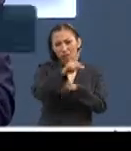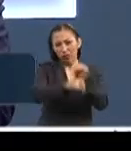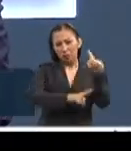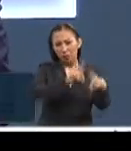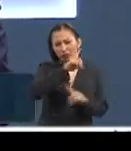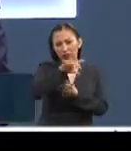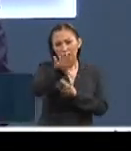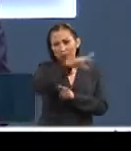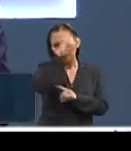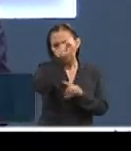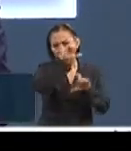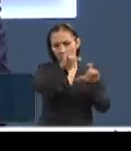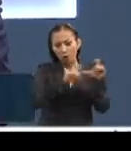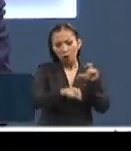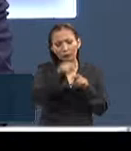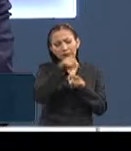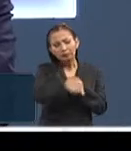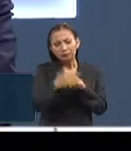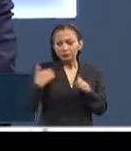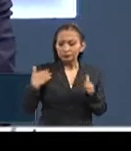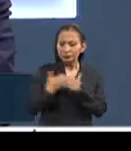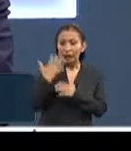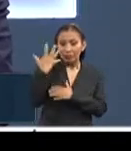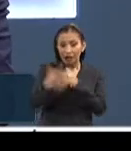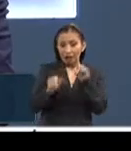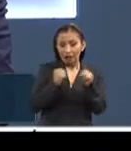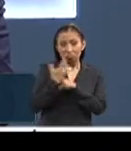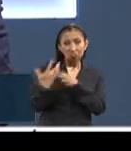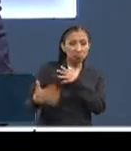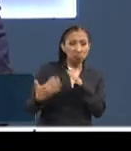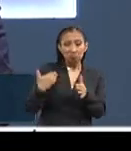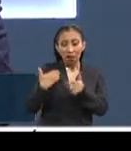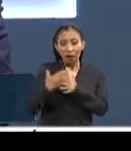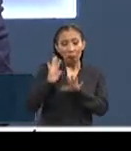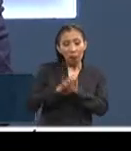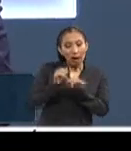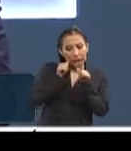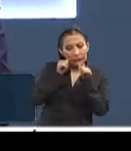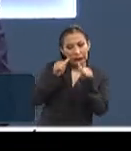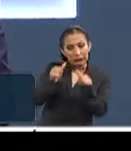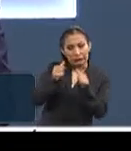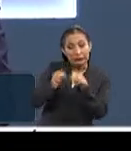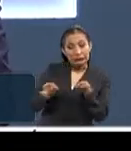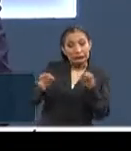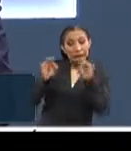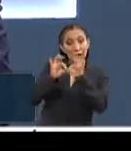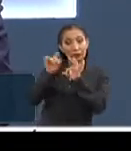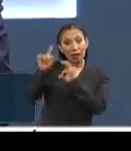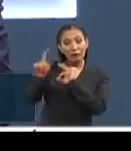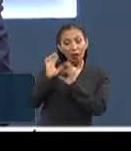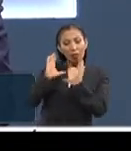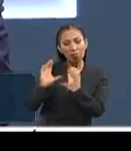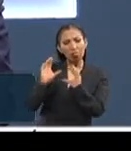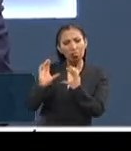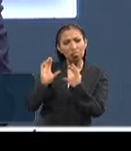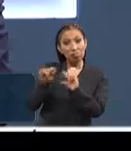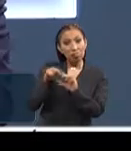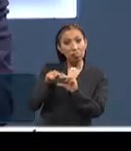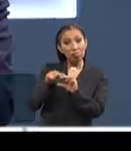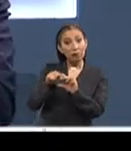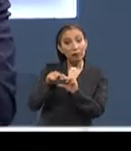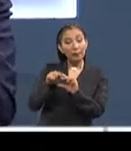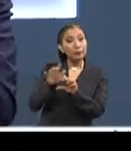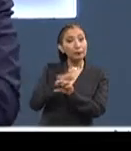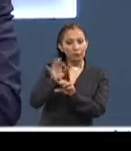con el deporte a nivel nacional, los últimos 10 años aproximadamente le han dado un énfasis muy importante a los procesos de formación, de